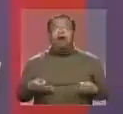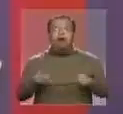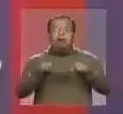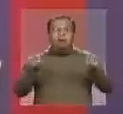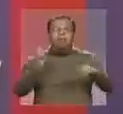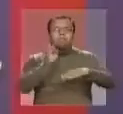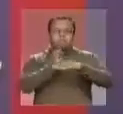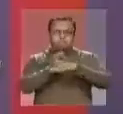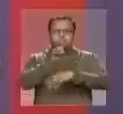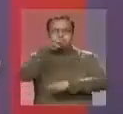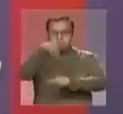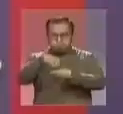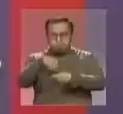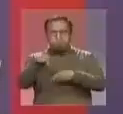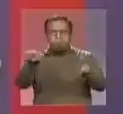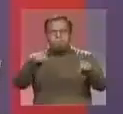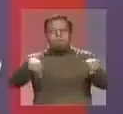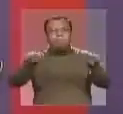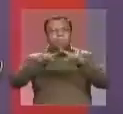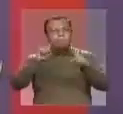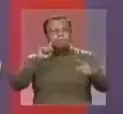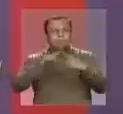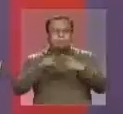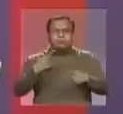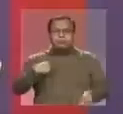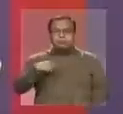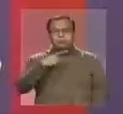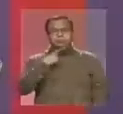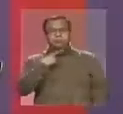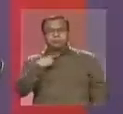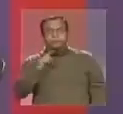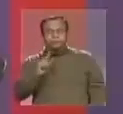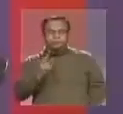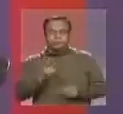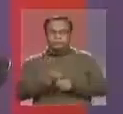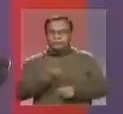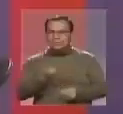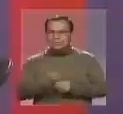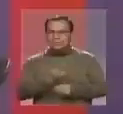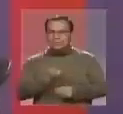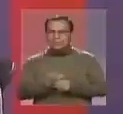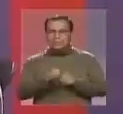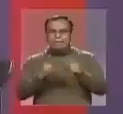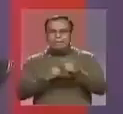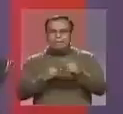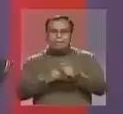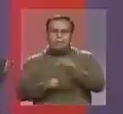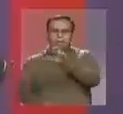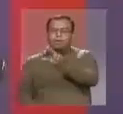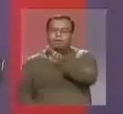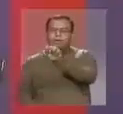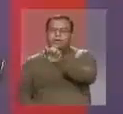las instituciones se vive esta figura que no me gusta tanto usar la palabra revictimización,